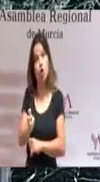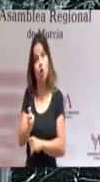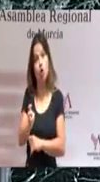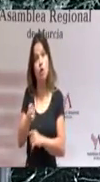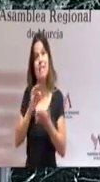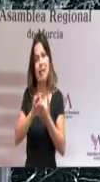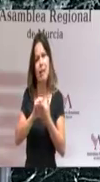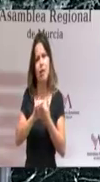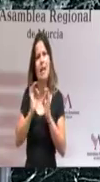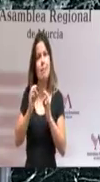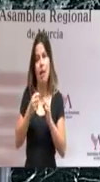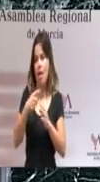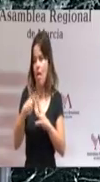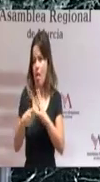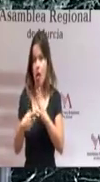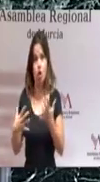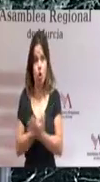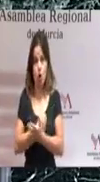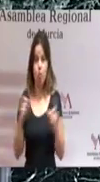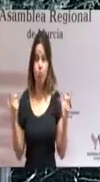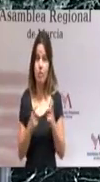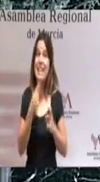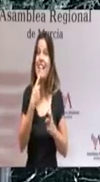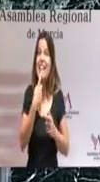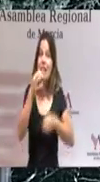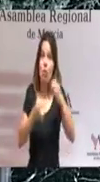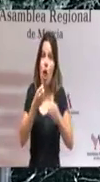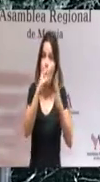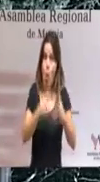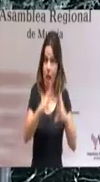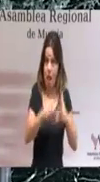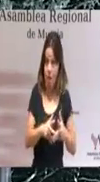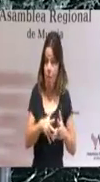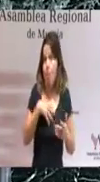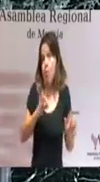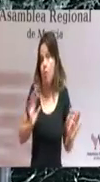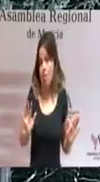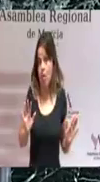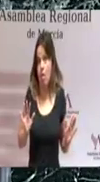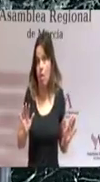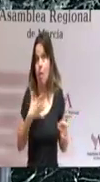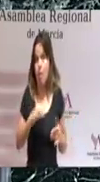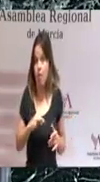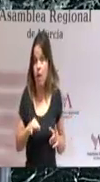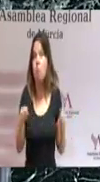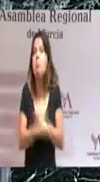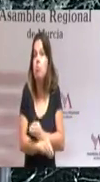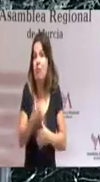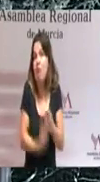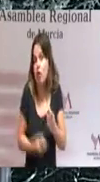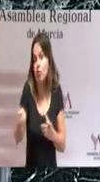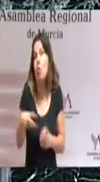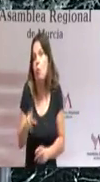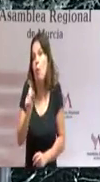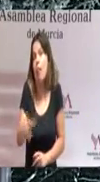de servicios especiales se ha reducido, dice el Tribunal de Cuentas, que quizá esté desacertado y lleve usted razón, pero